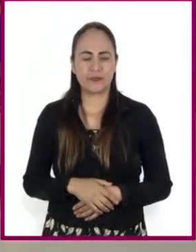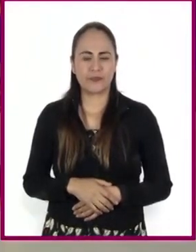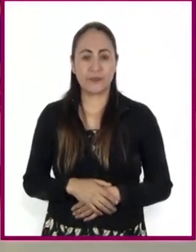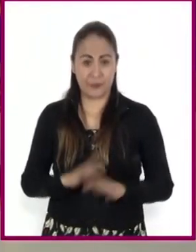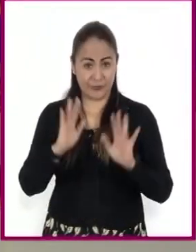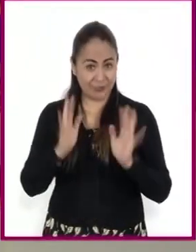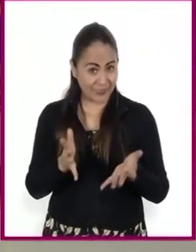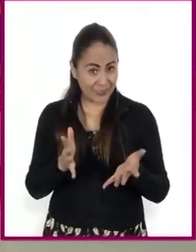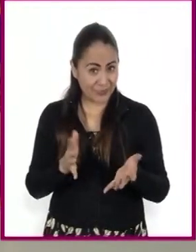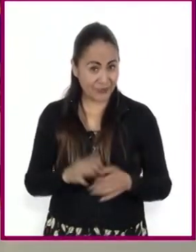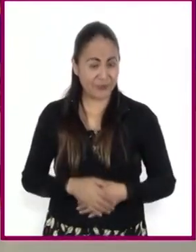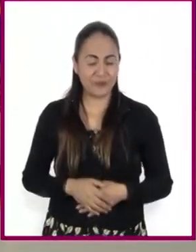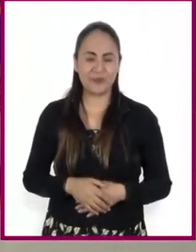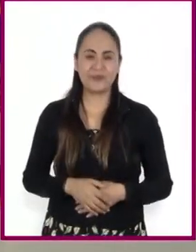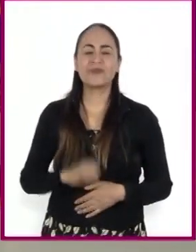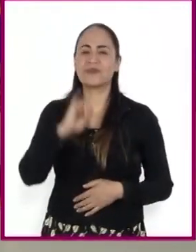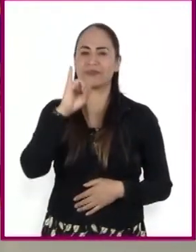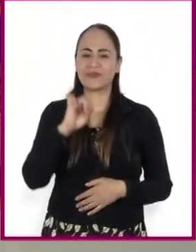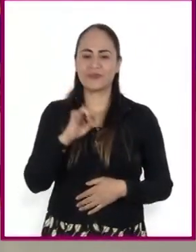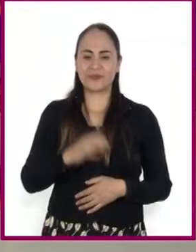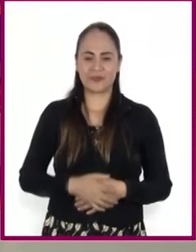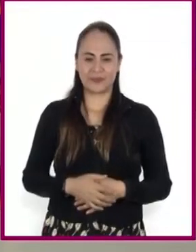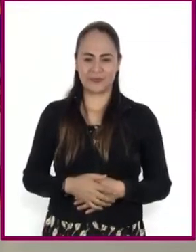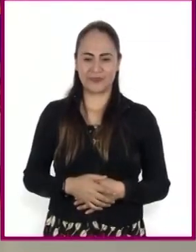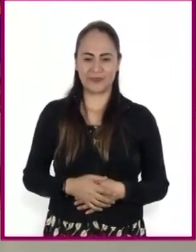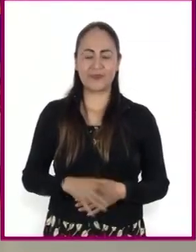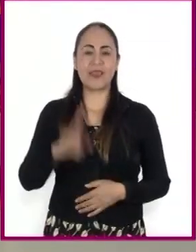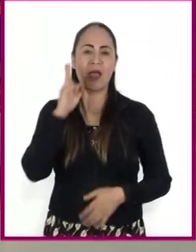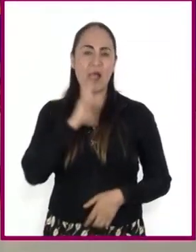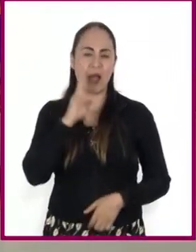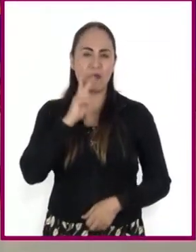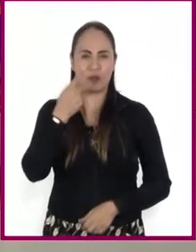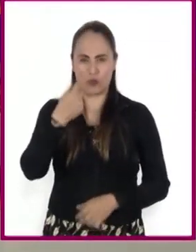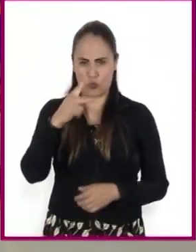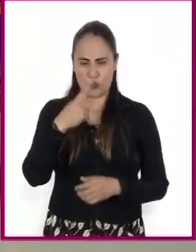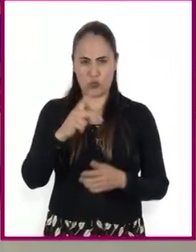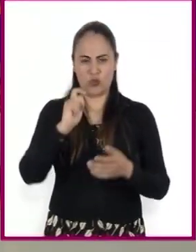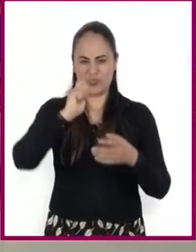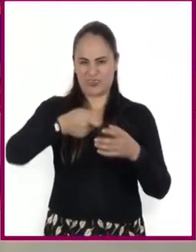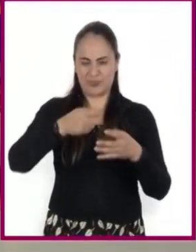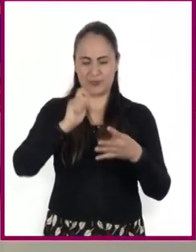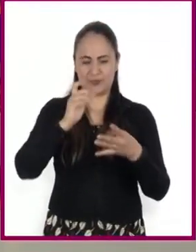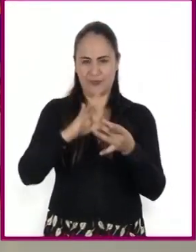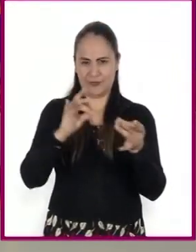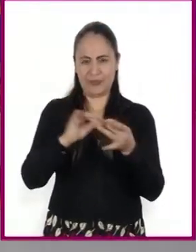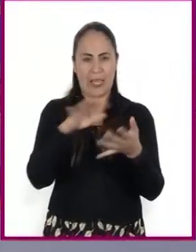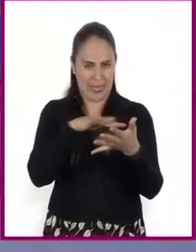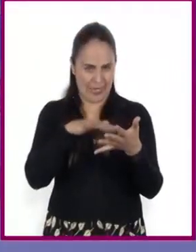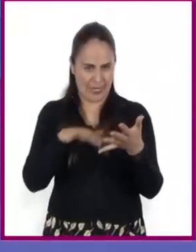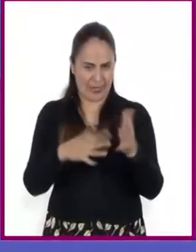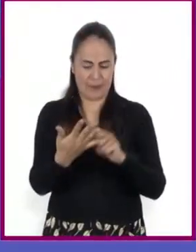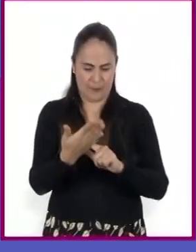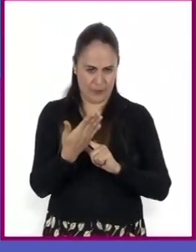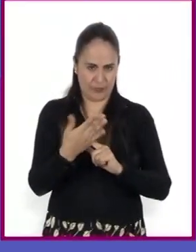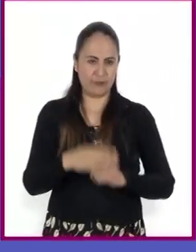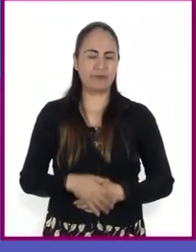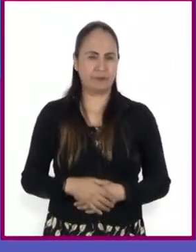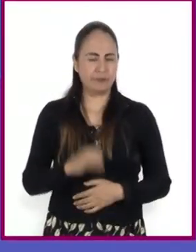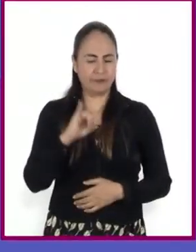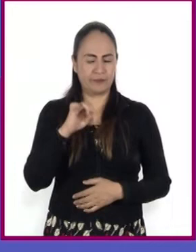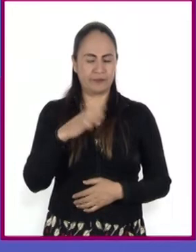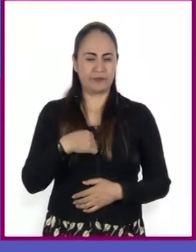¿Listo? Sí. Revisemos tu definición. ¿La puedes leer, por favor? Sí, maestra.